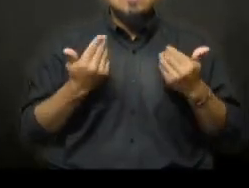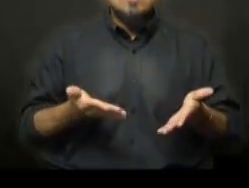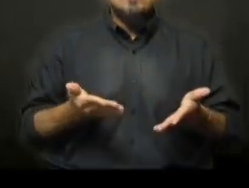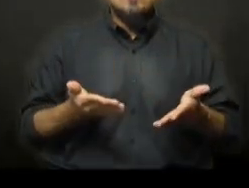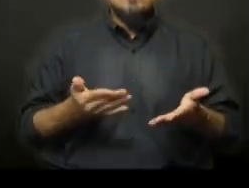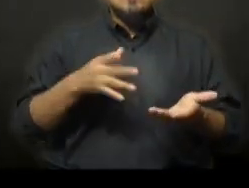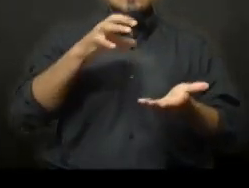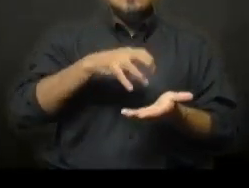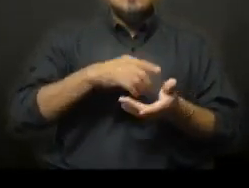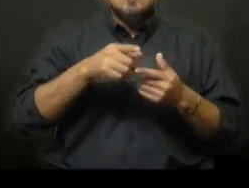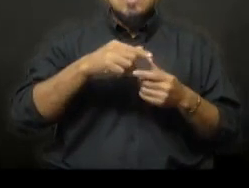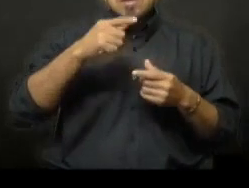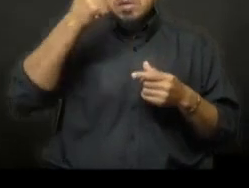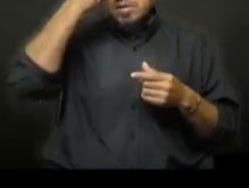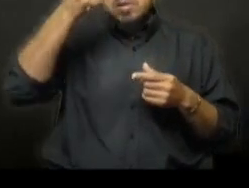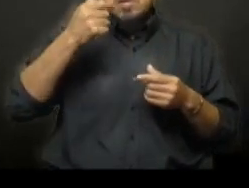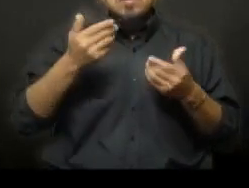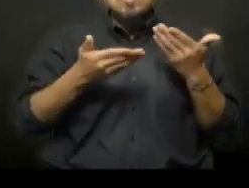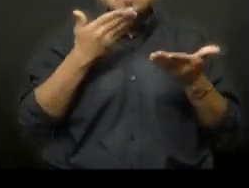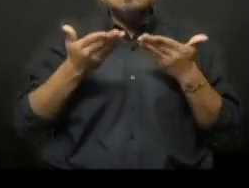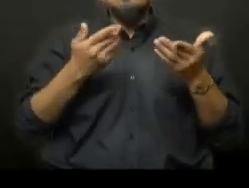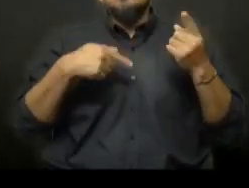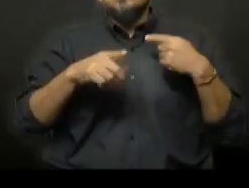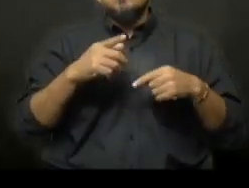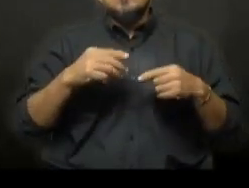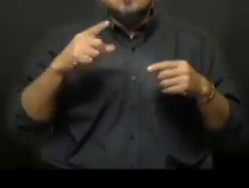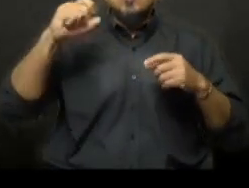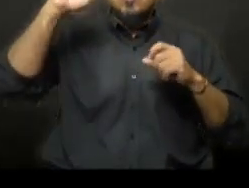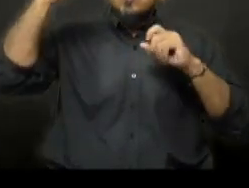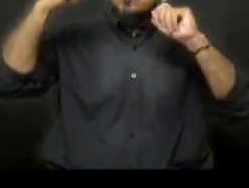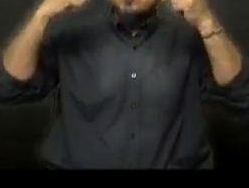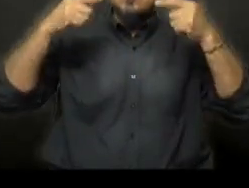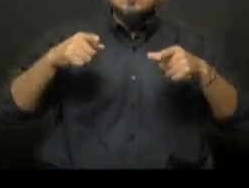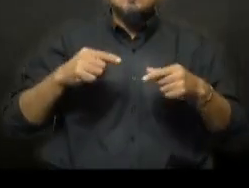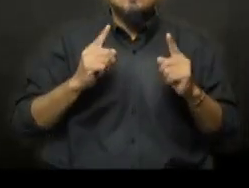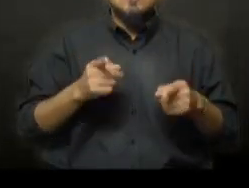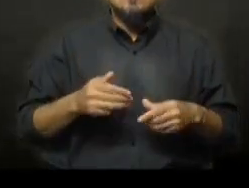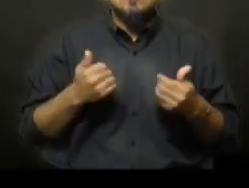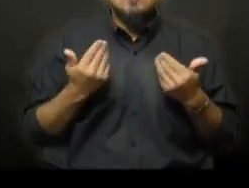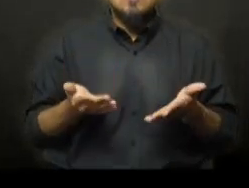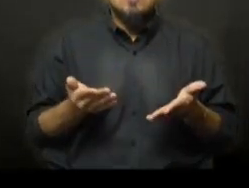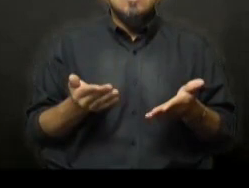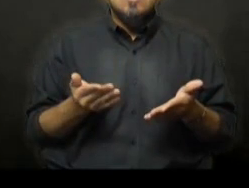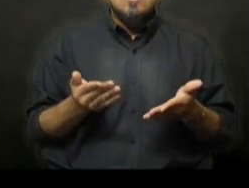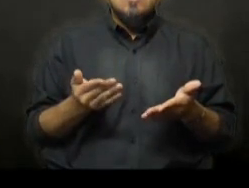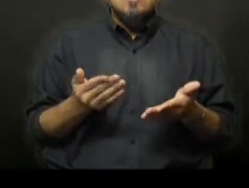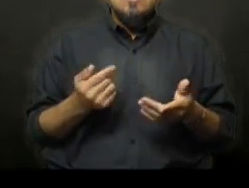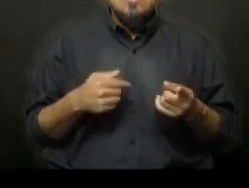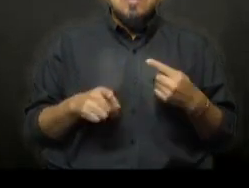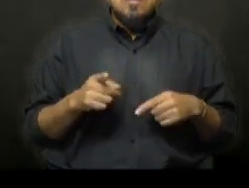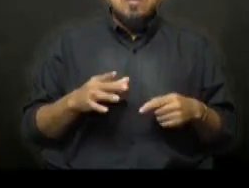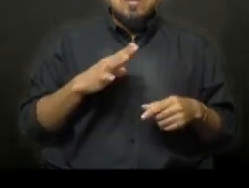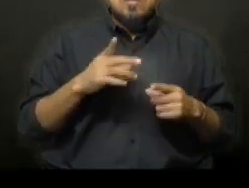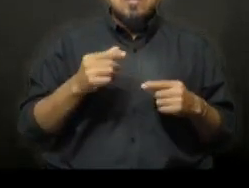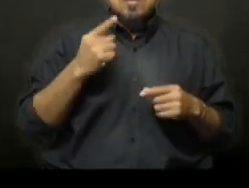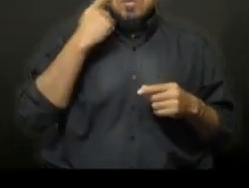escenario, técnicos, iluminación, audio, bueno, eso también ahí va en beneficio de la producción. Incidir, claro. Exactamente, entonces ahí es donde ves que